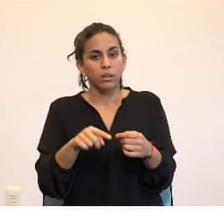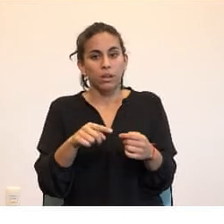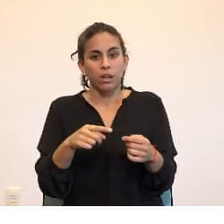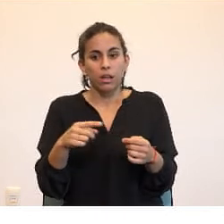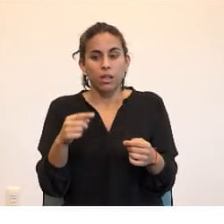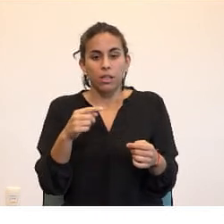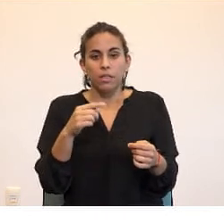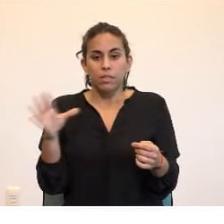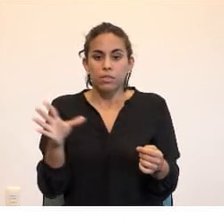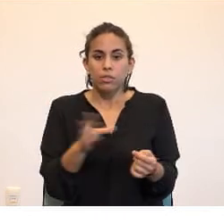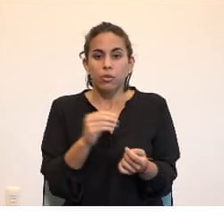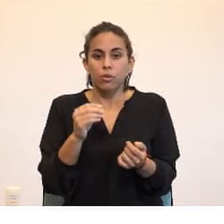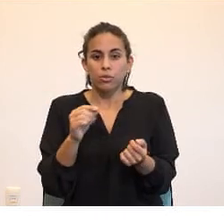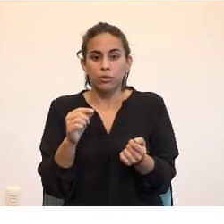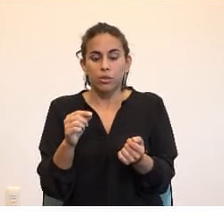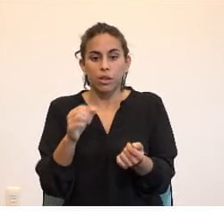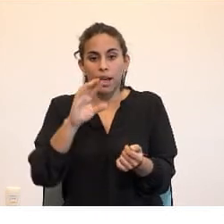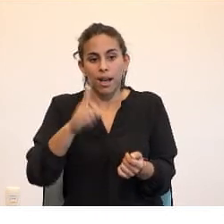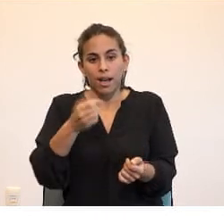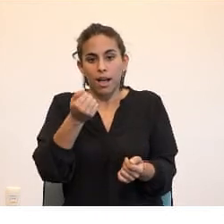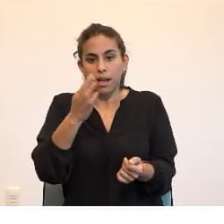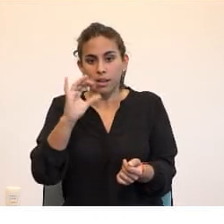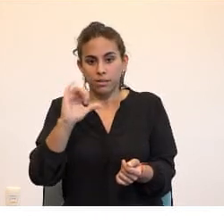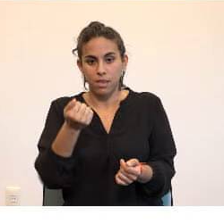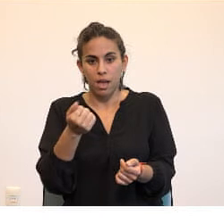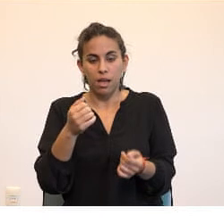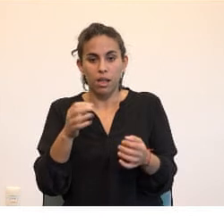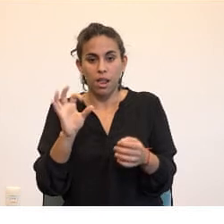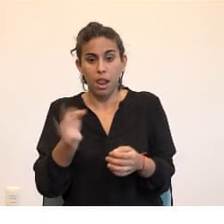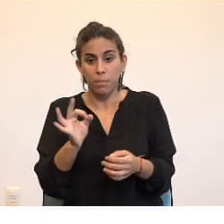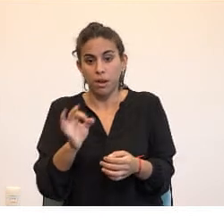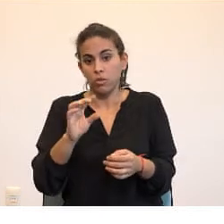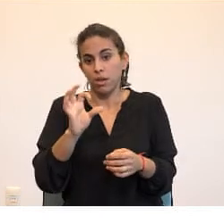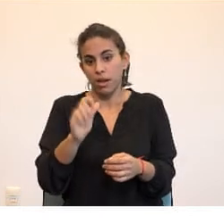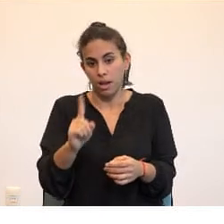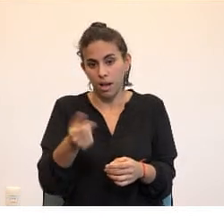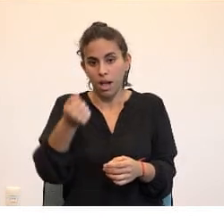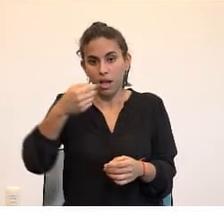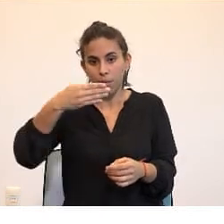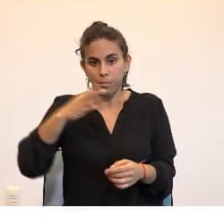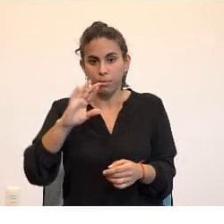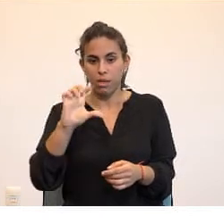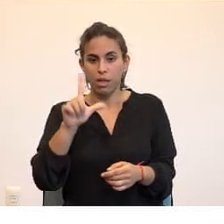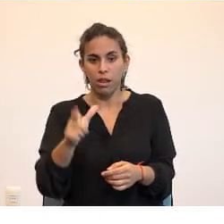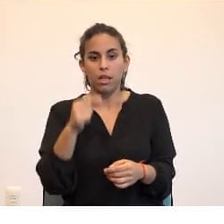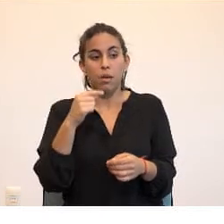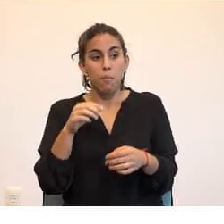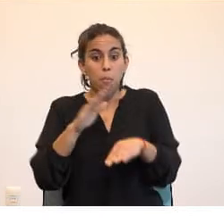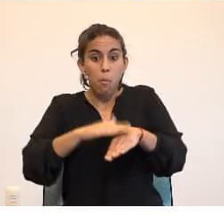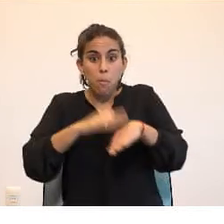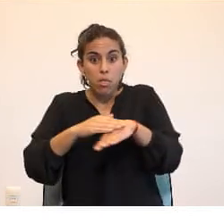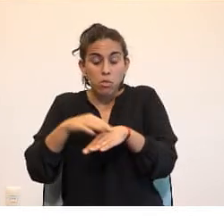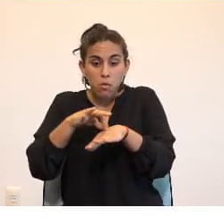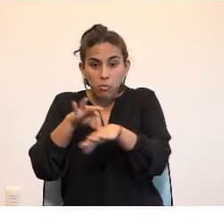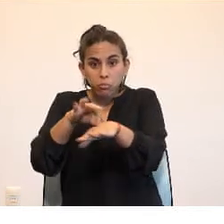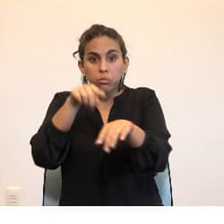vamos a situar. Su nombre es Jaime García Márquez y es el hermano de Gabriel García Márquez. Cuando en un momento de ese recorrido yo me